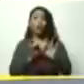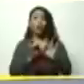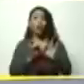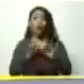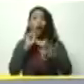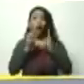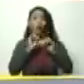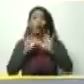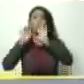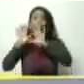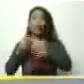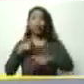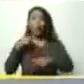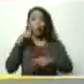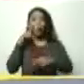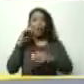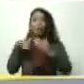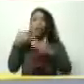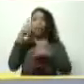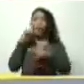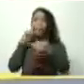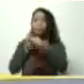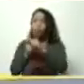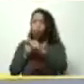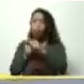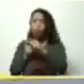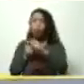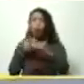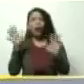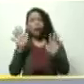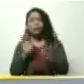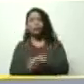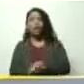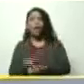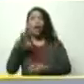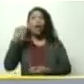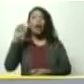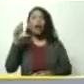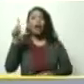me di cuenta fue después Nelson Moreno